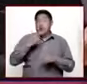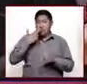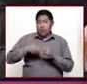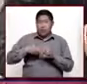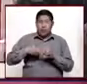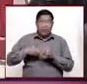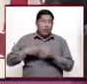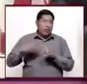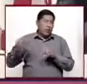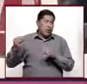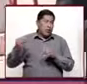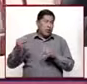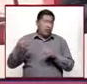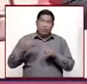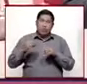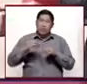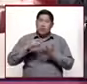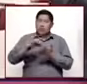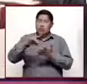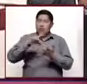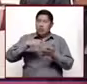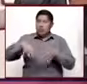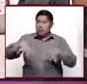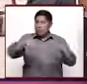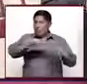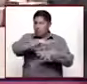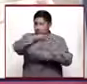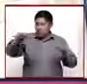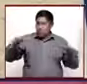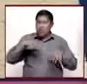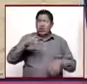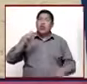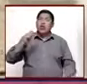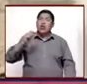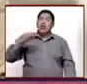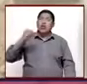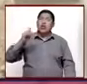combustible para el agro. Este es el panorama en el sector del Tolar.